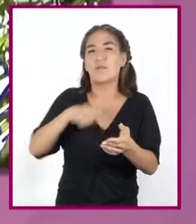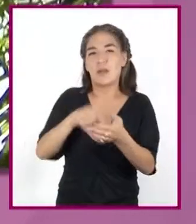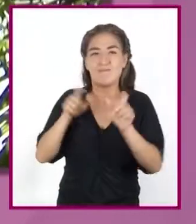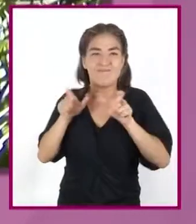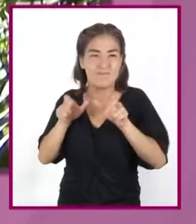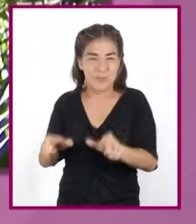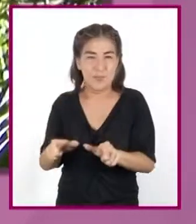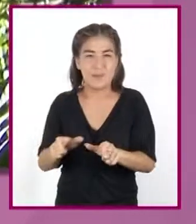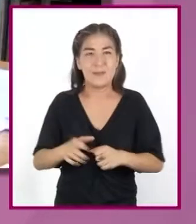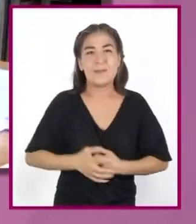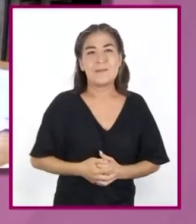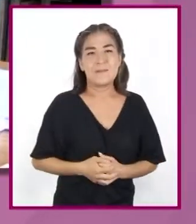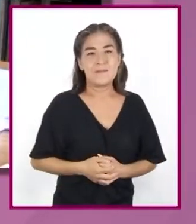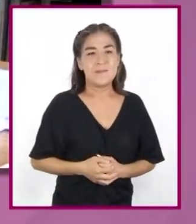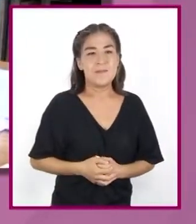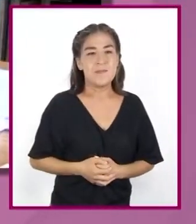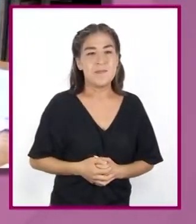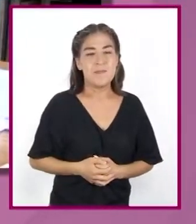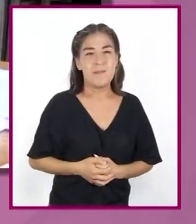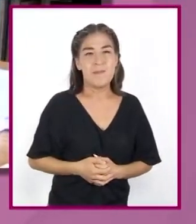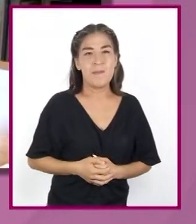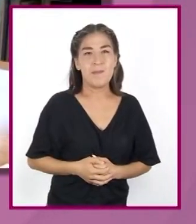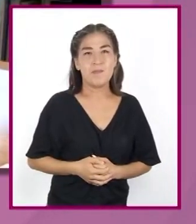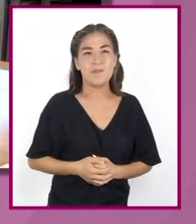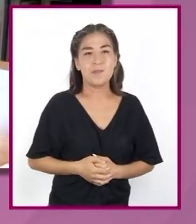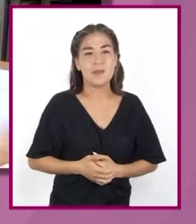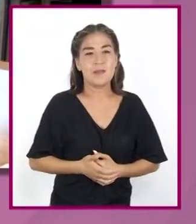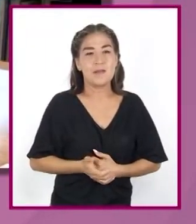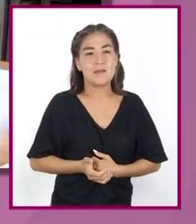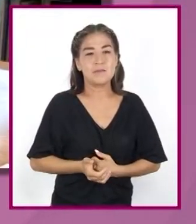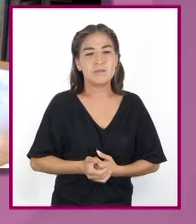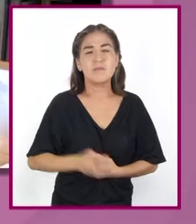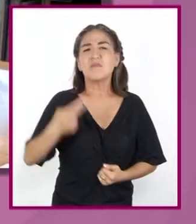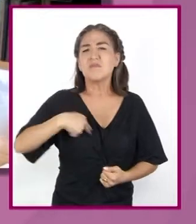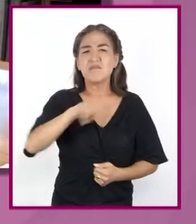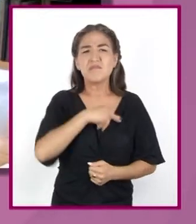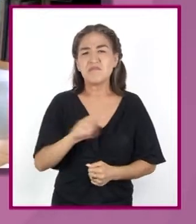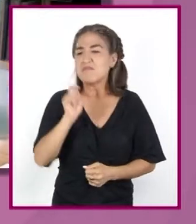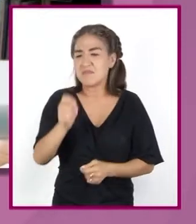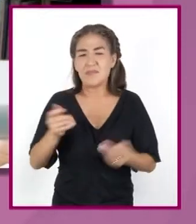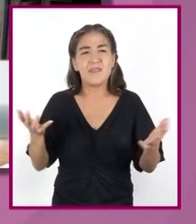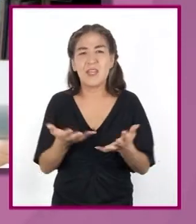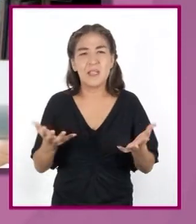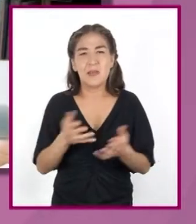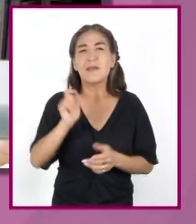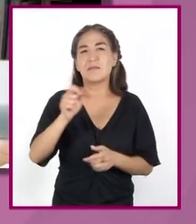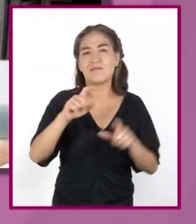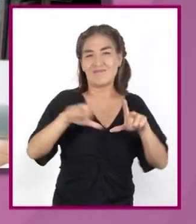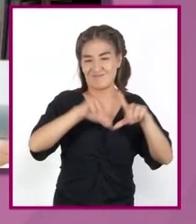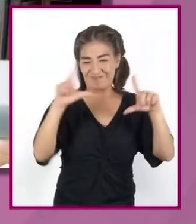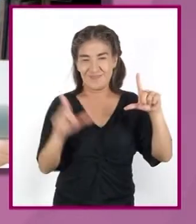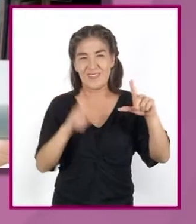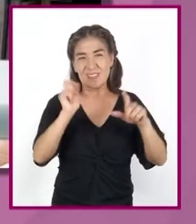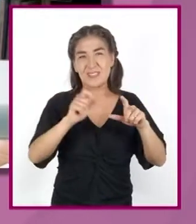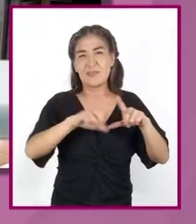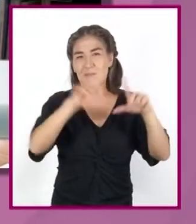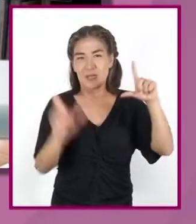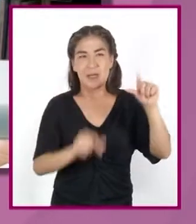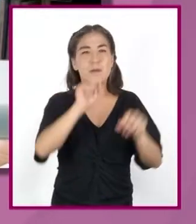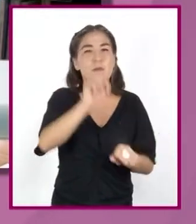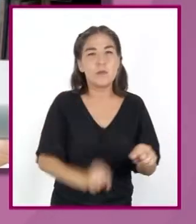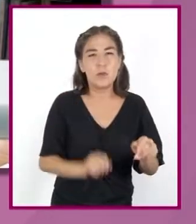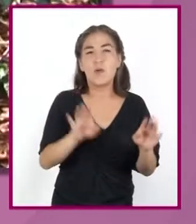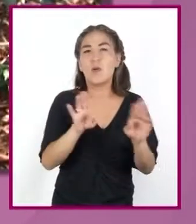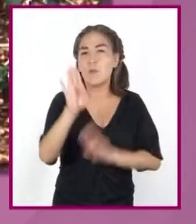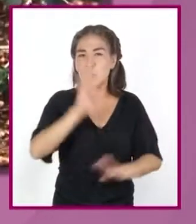protegidas. Lo que hacemos en el Corredor Biológico Mesoamericano es dar